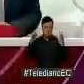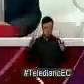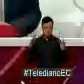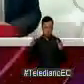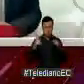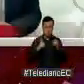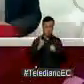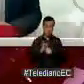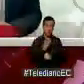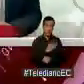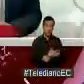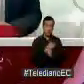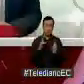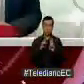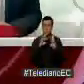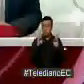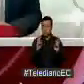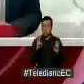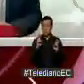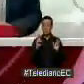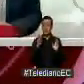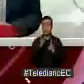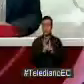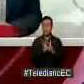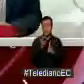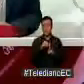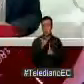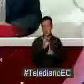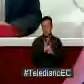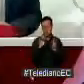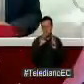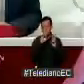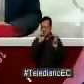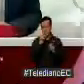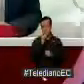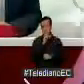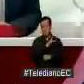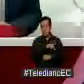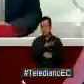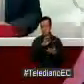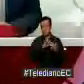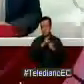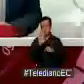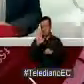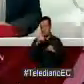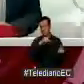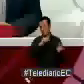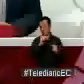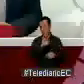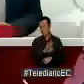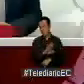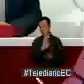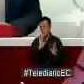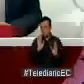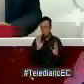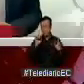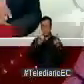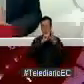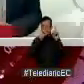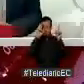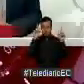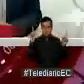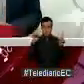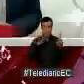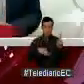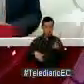el año anterior, que tuvimos un tema de banano por un tema privado de guerra de precios, pero ninguna empresa